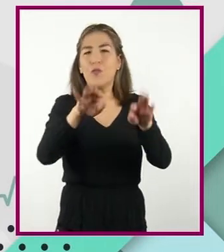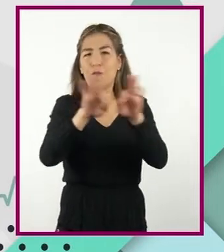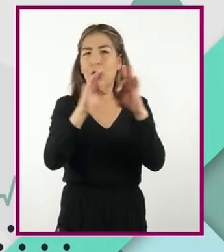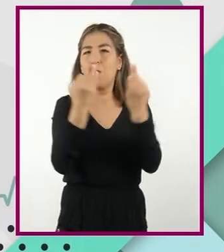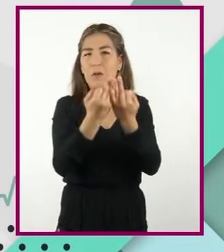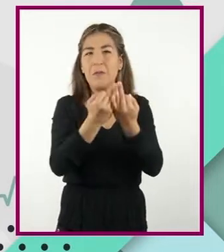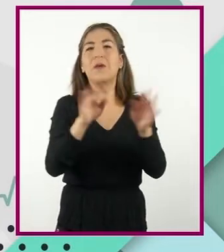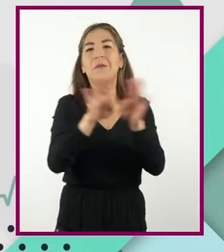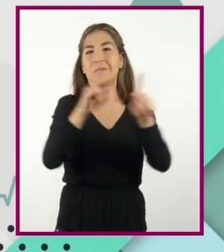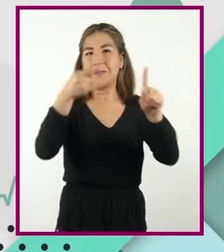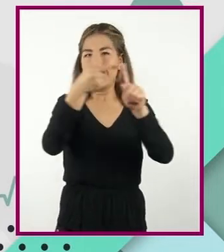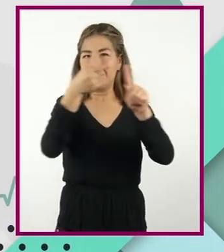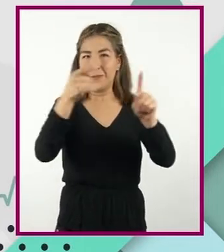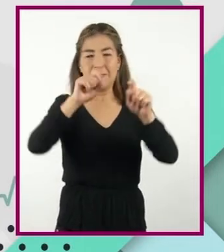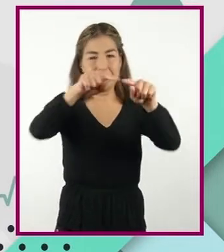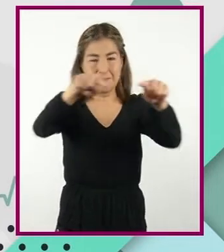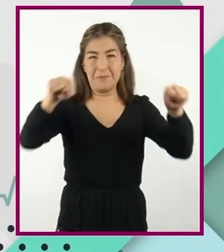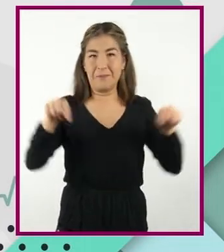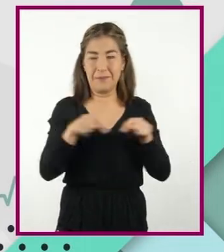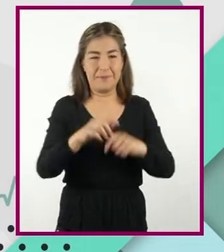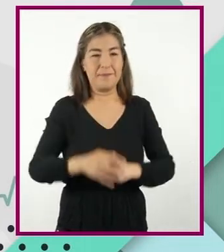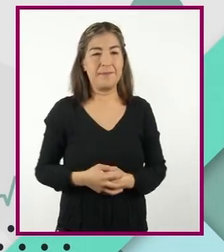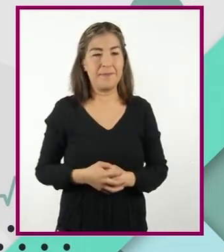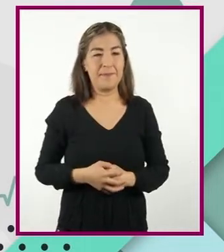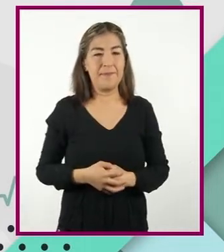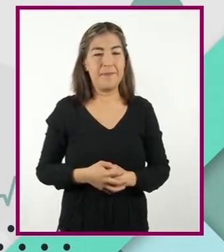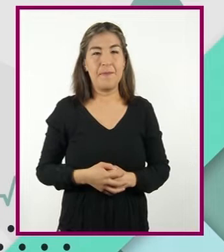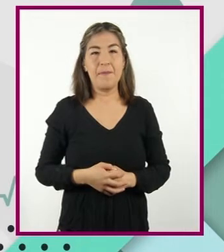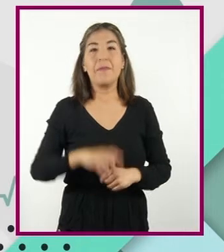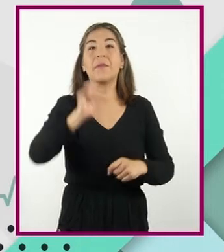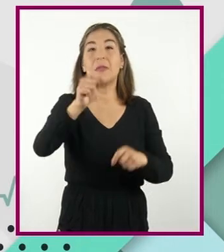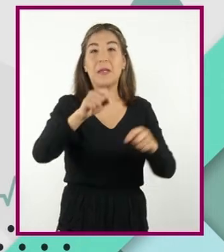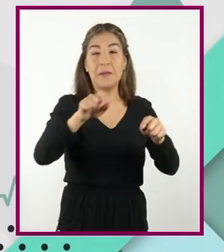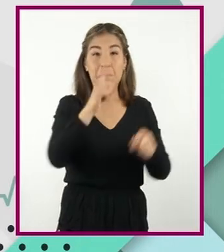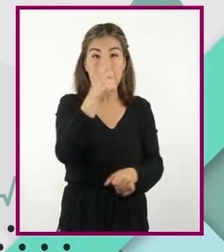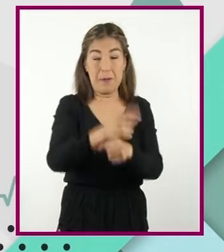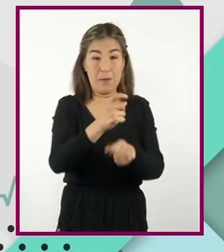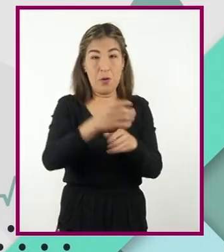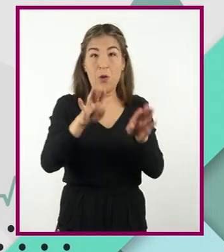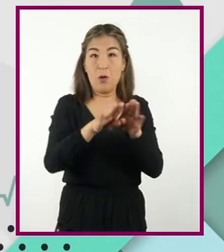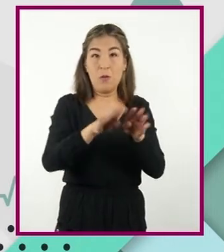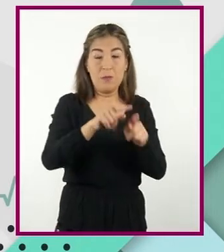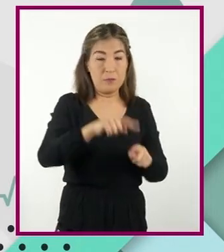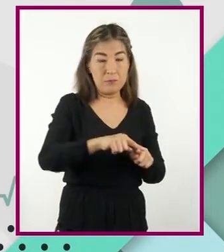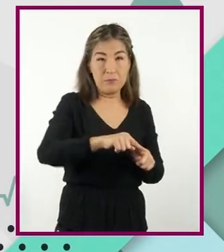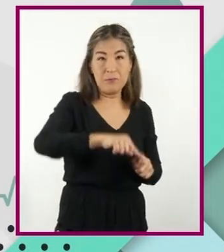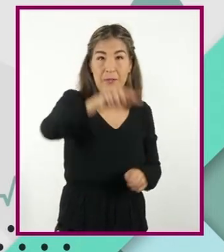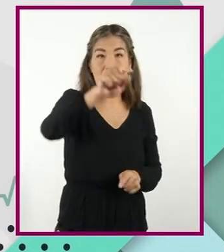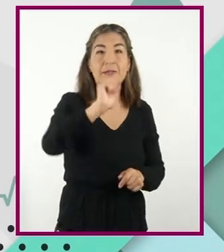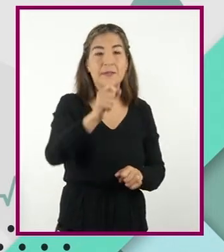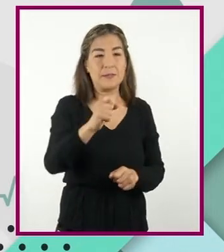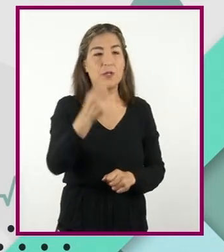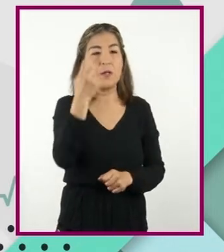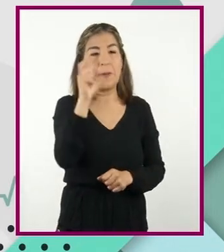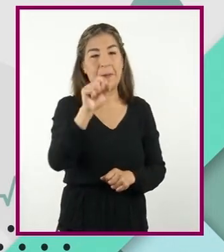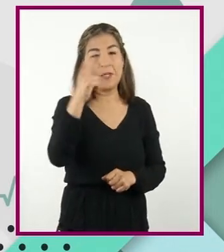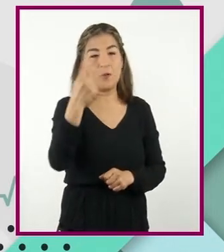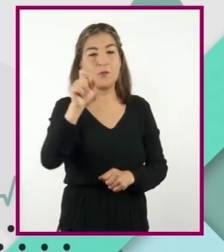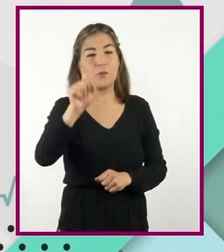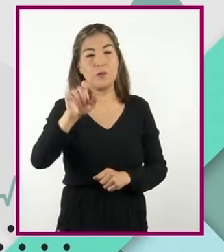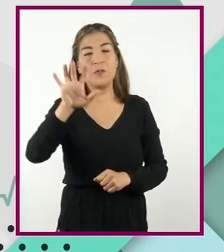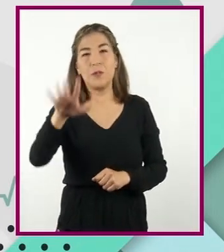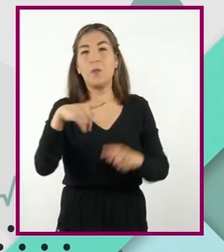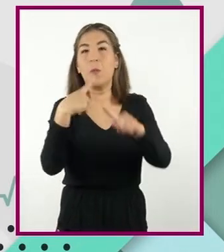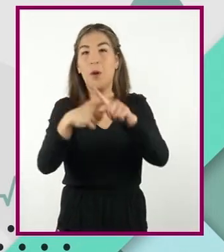las siguientes dimensiones. De largo, debe medir entre 22.5 y 28.6